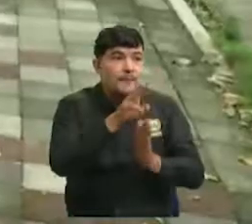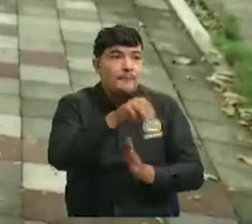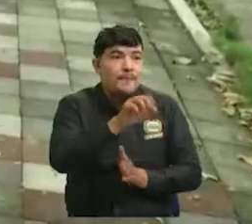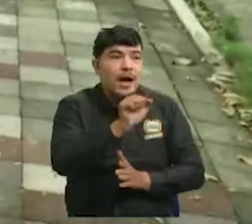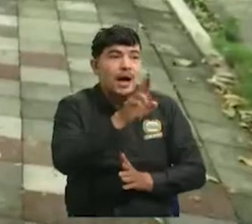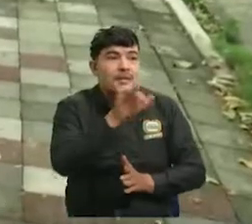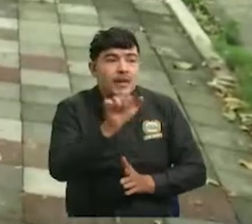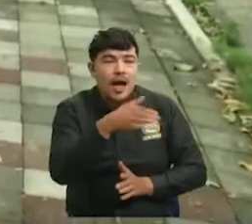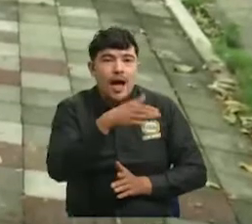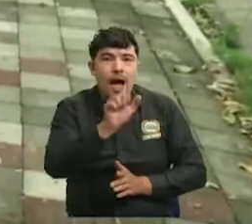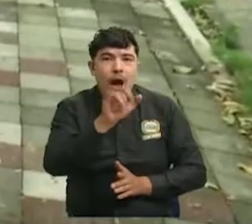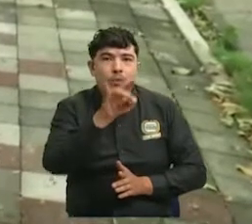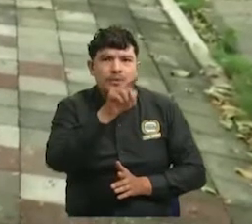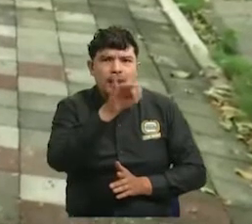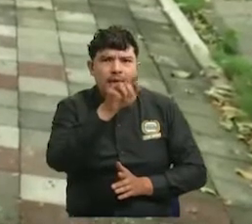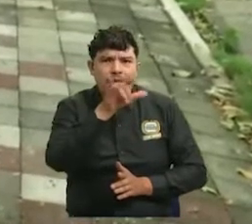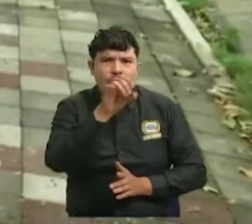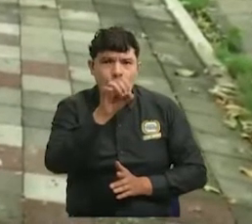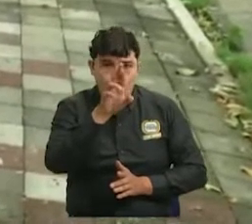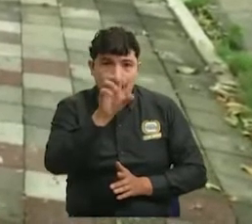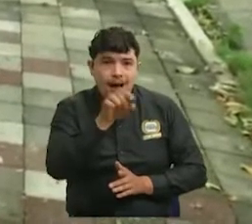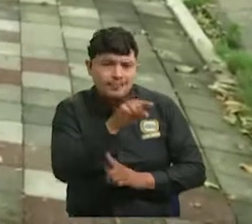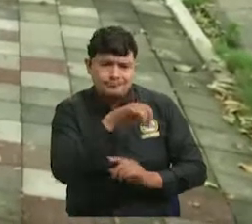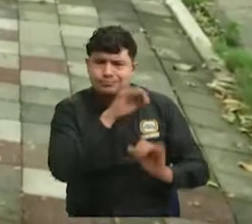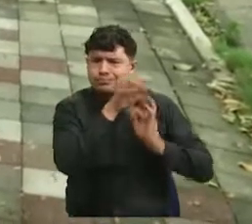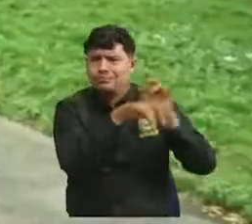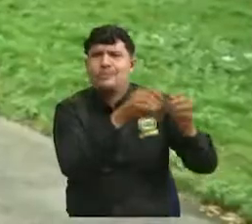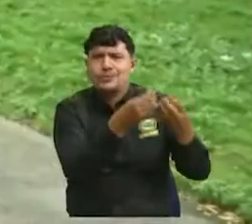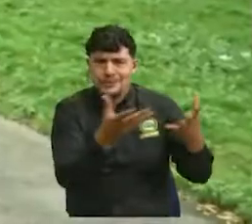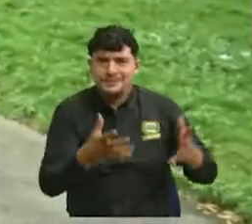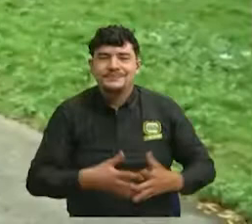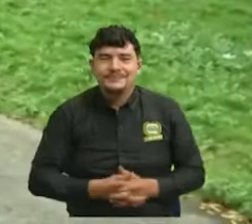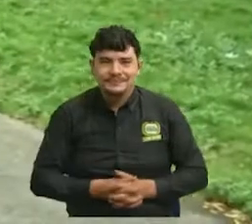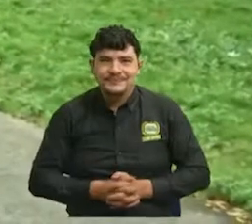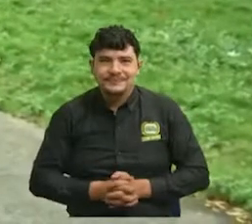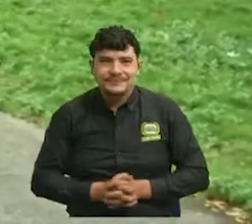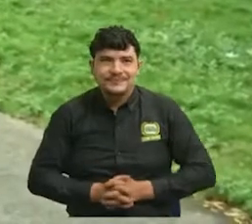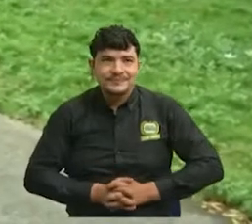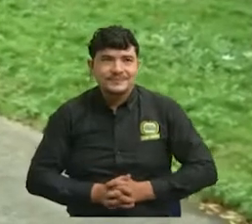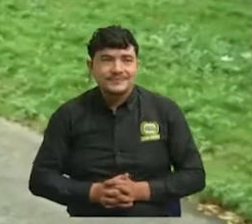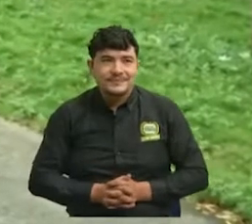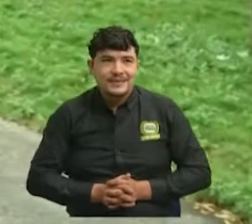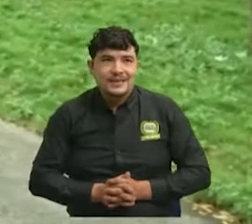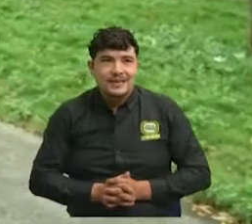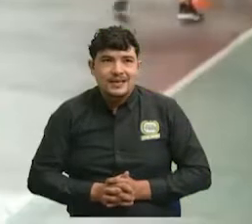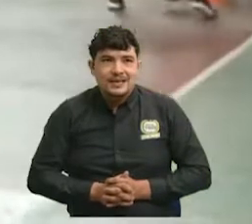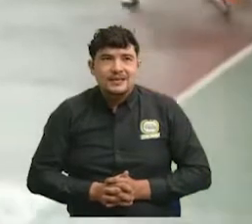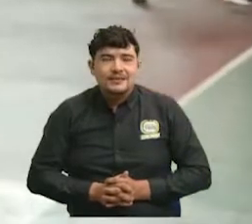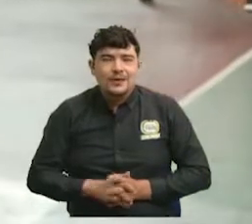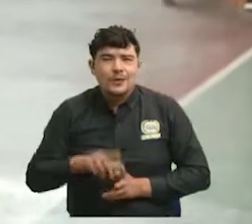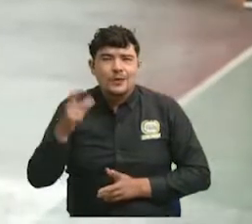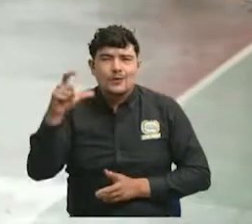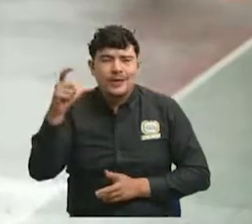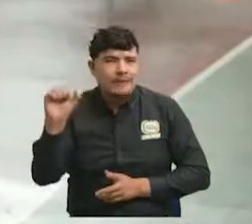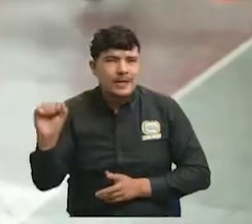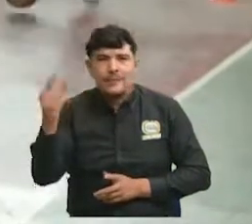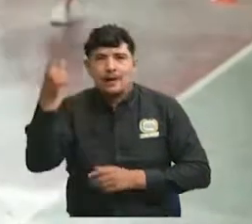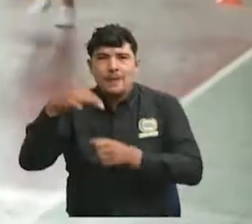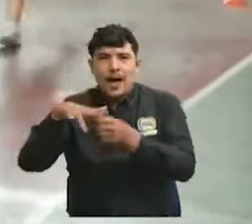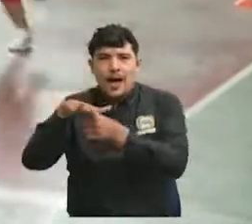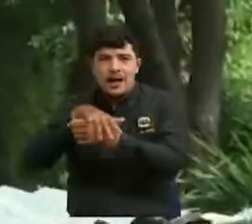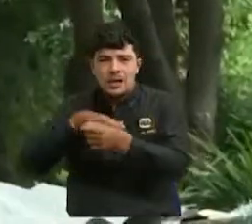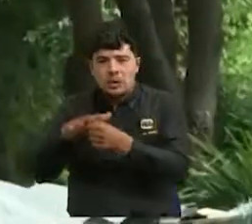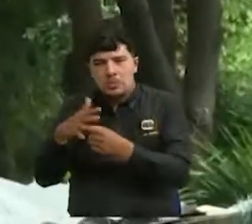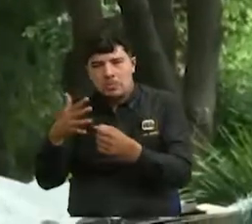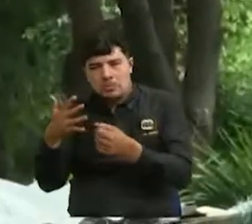Corría el año 1944 cuando en Cúcuta se fundó el primer barrio de clase media. Desde entonces, este sector ha sido cuna del